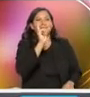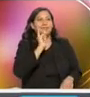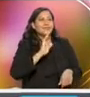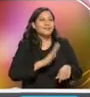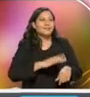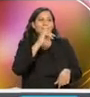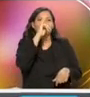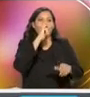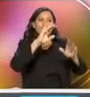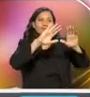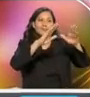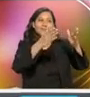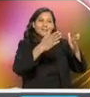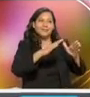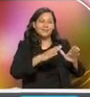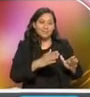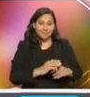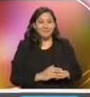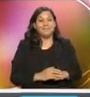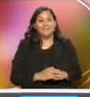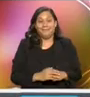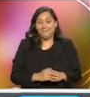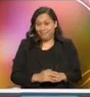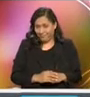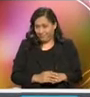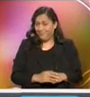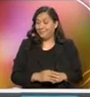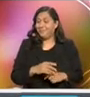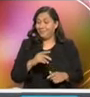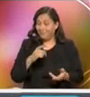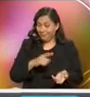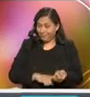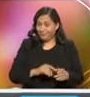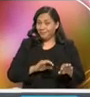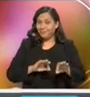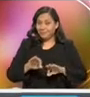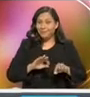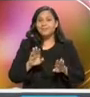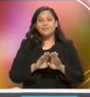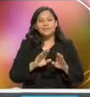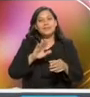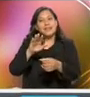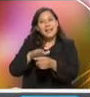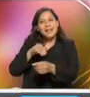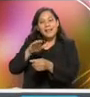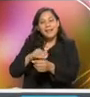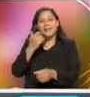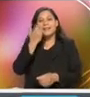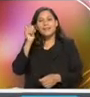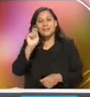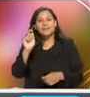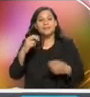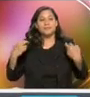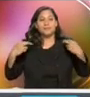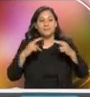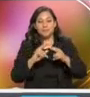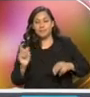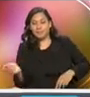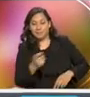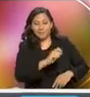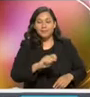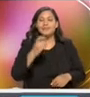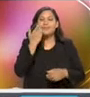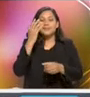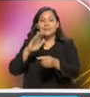hermosa del mundo, ¿sí? Entonces hay todo un trabajo alrededor de ligarse a la novia del maestro de tenis hasta que